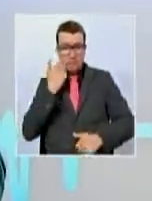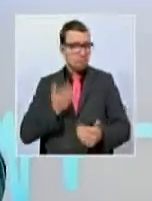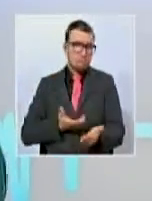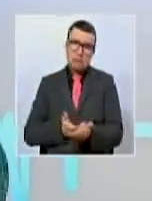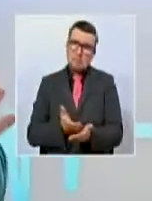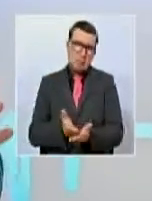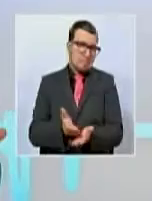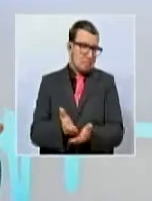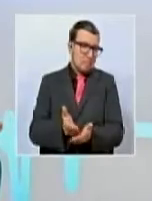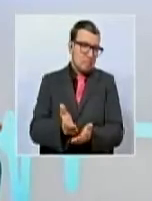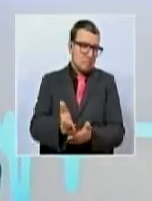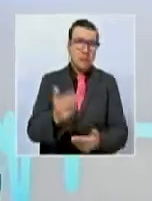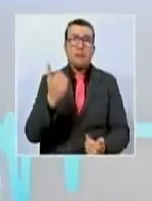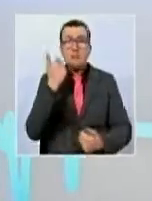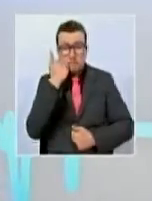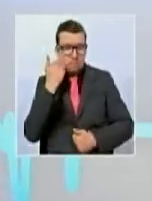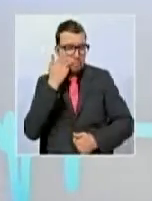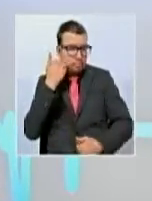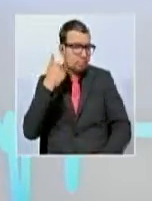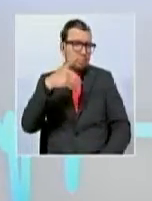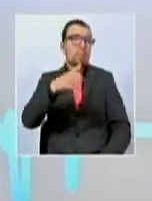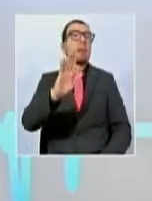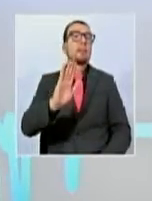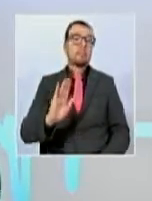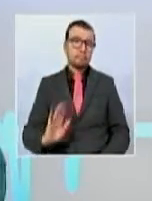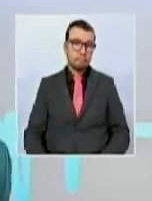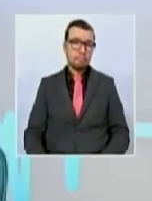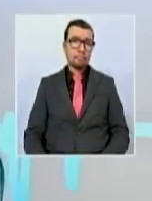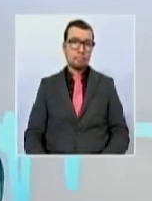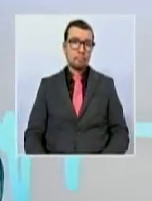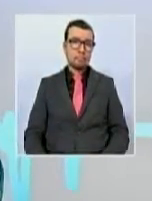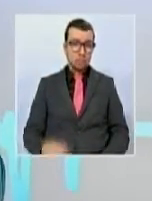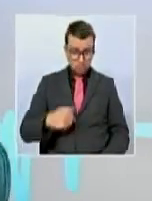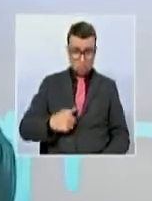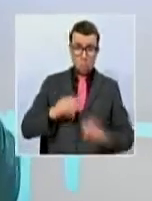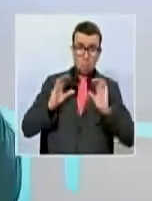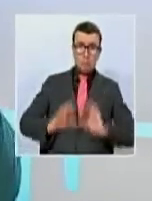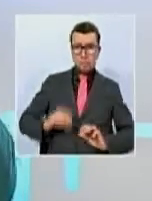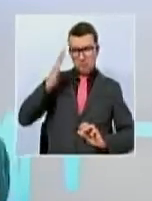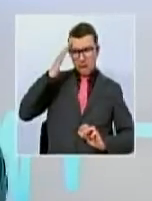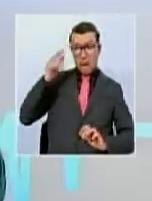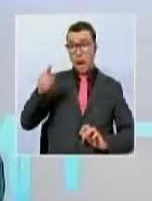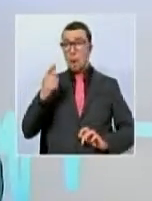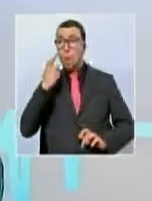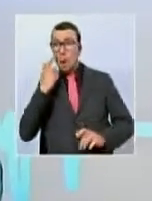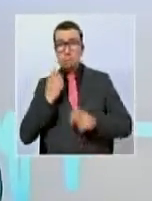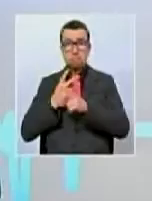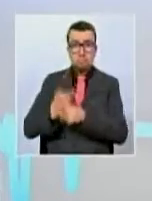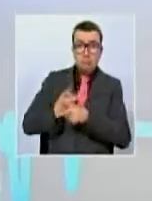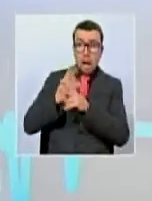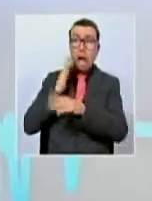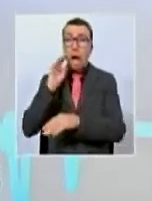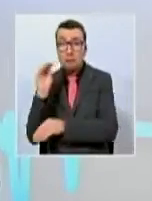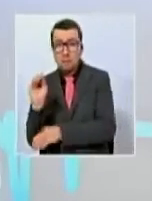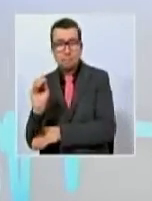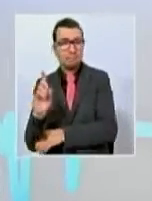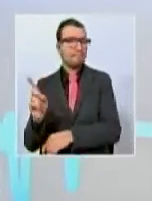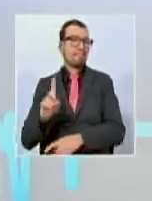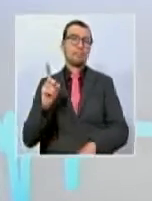continúa y las complicaciones son severas. Por eso yo hoy quiero que ustedes tengan muy presente este programa, porque sé